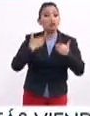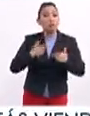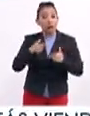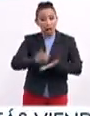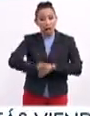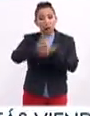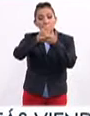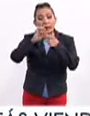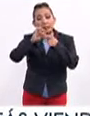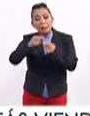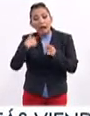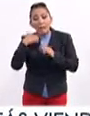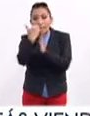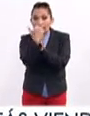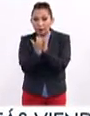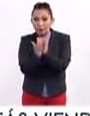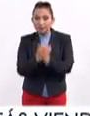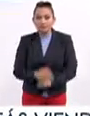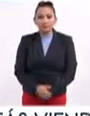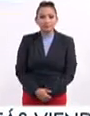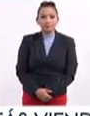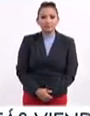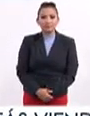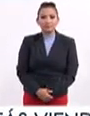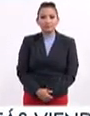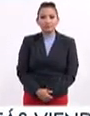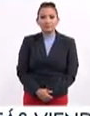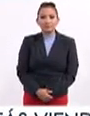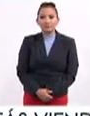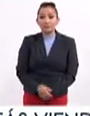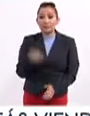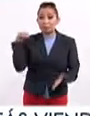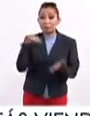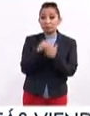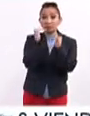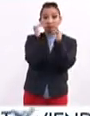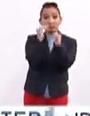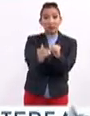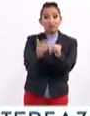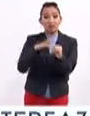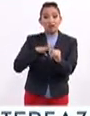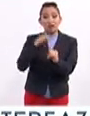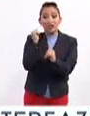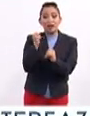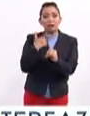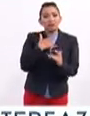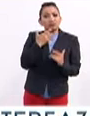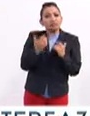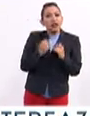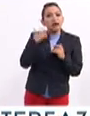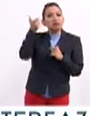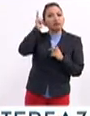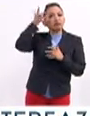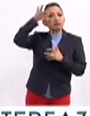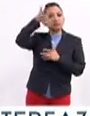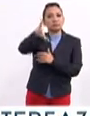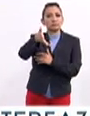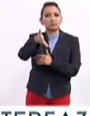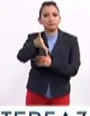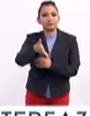han servido de guía para disminuirlos. It sets limits on the powerful and inspires hope among the